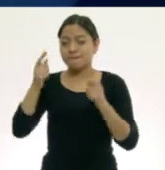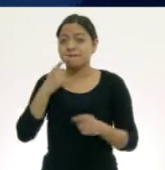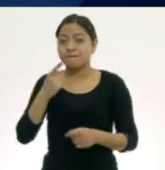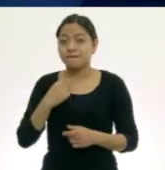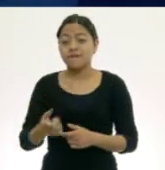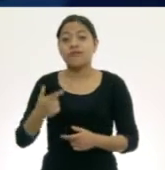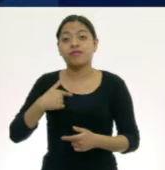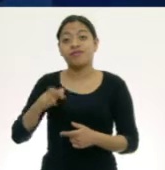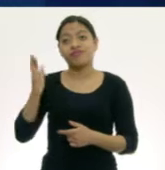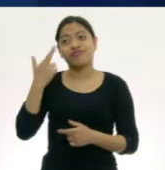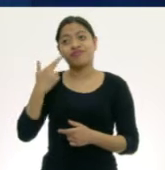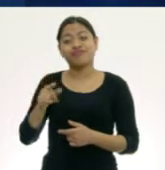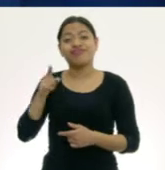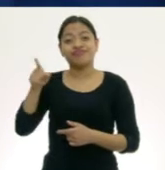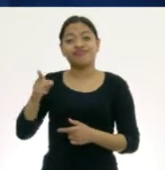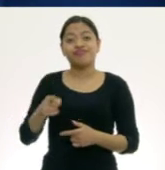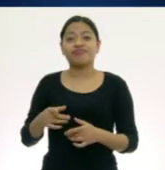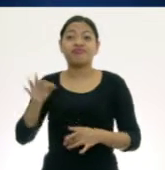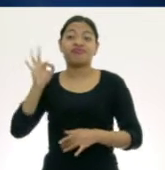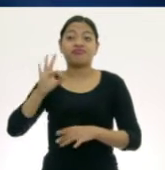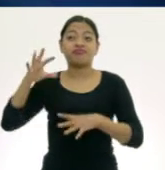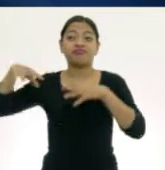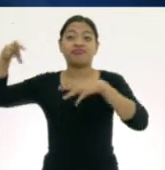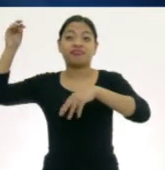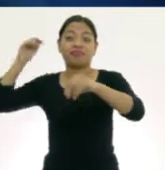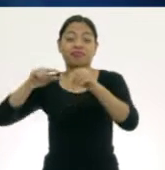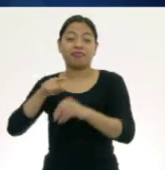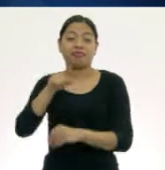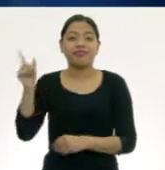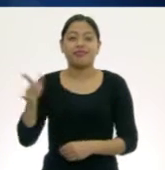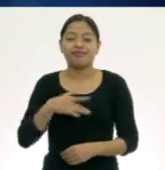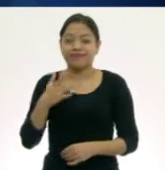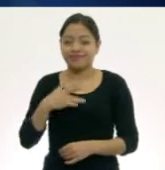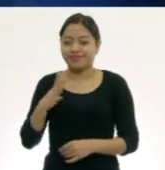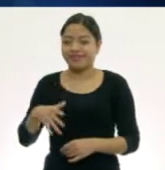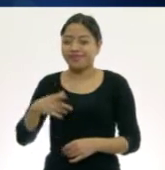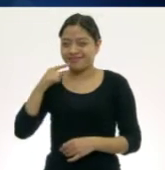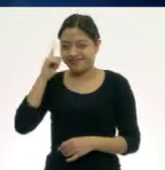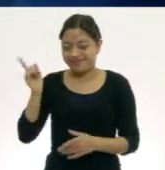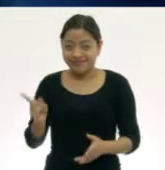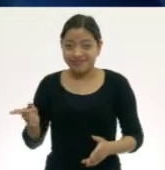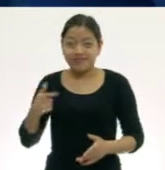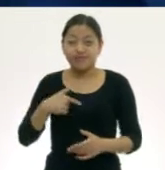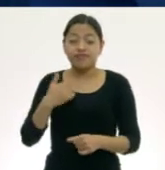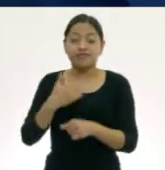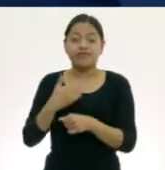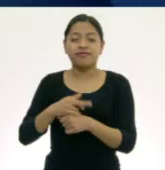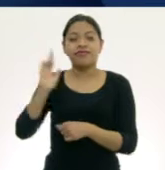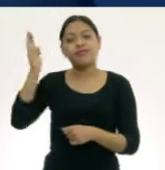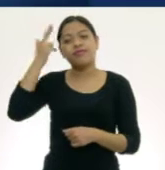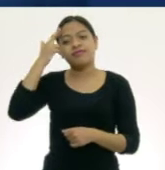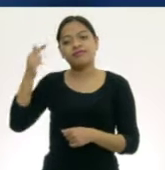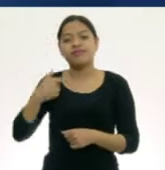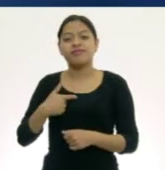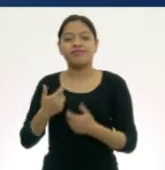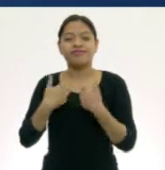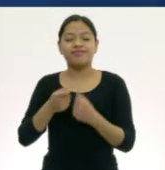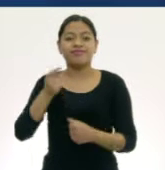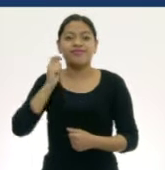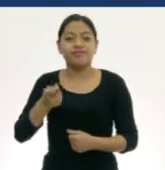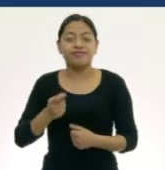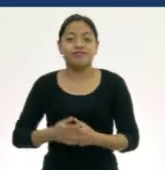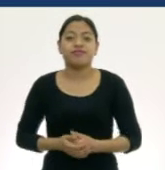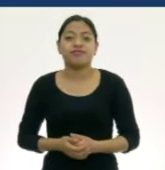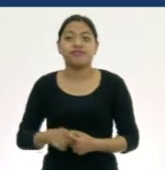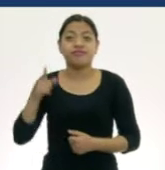de regresar a dormir a su castillo entre sus vasallos. Para mí ese bonete aún ahora representa lo que no es epopeya,